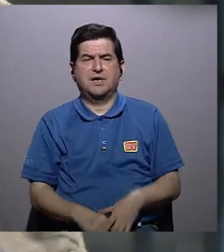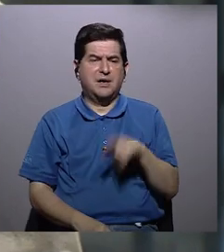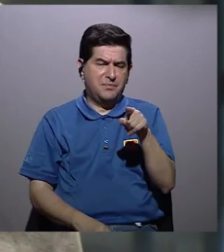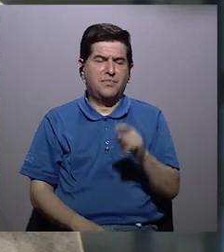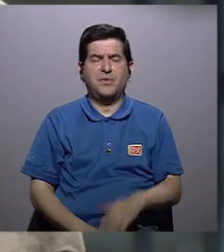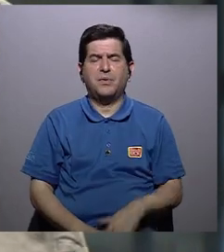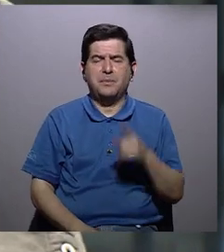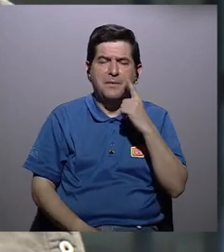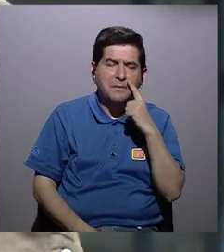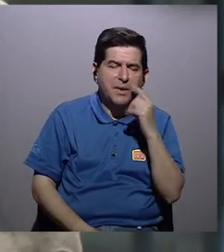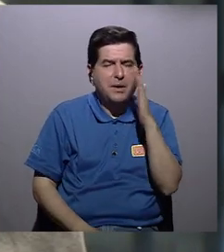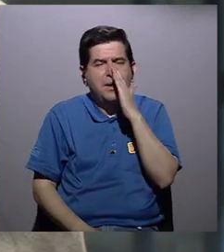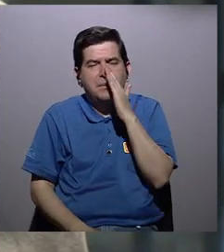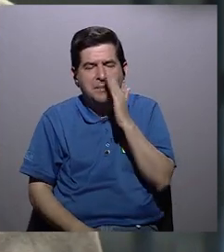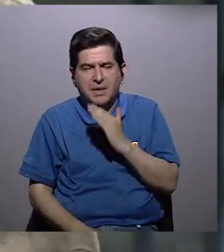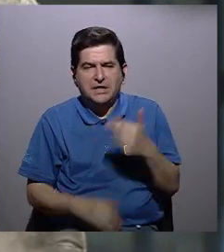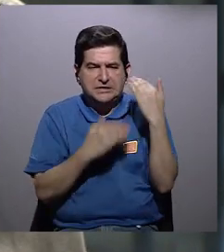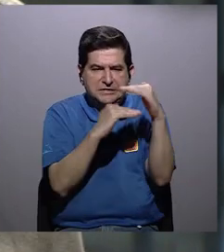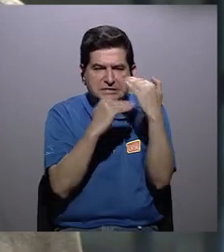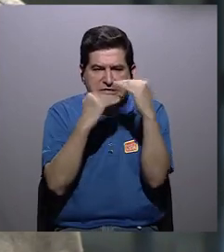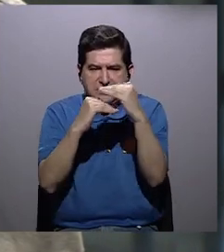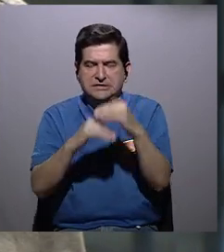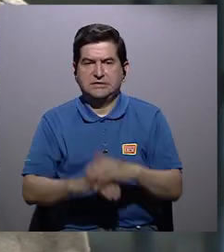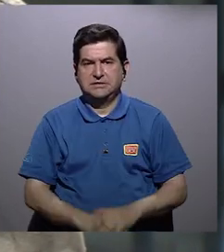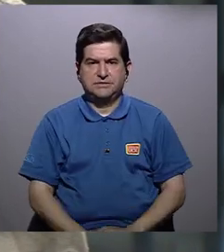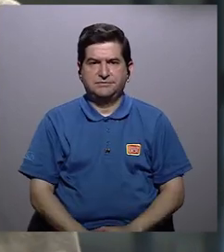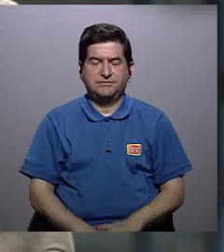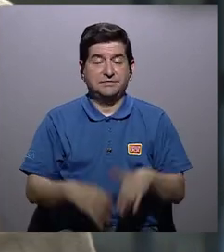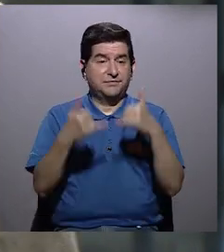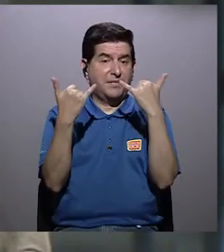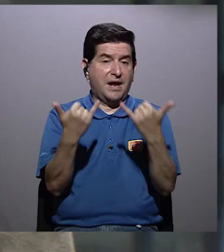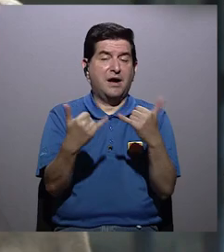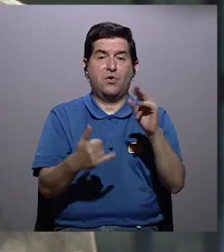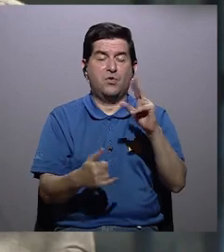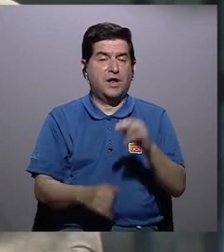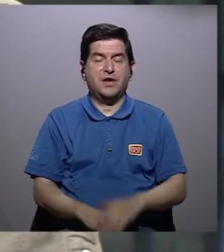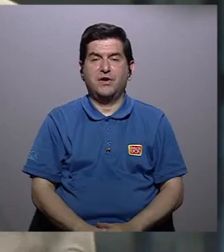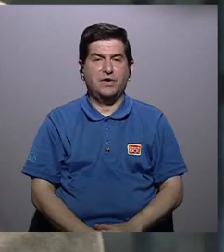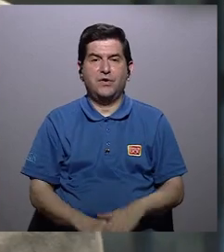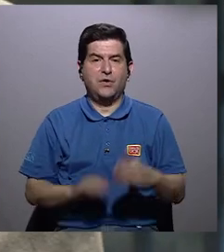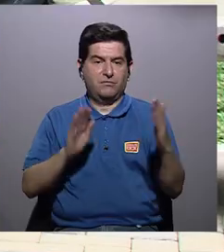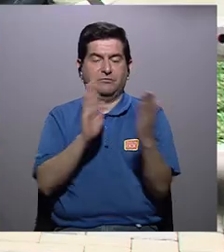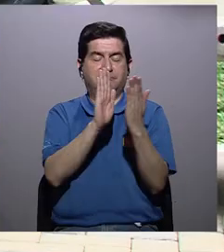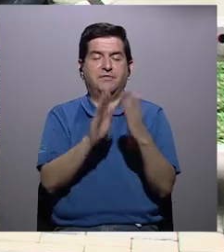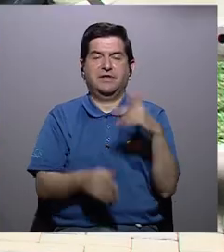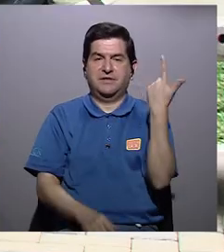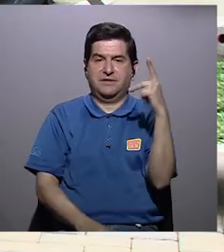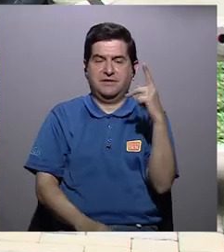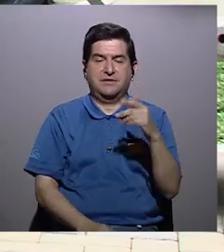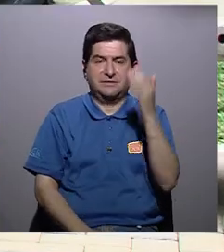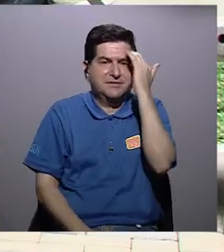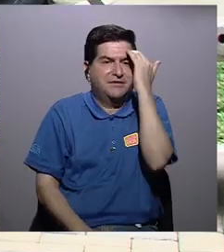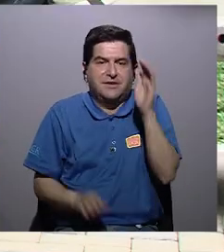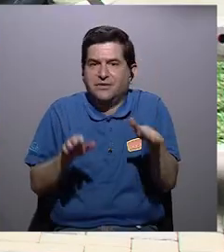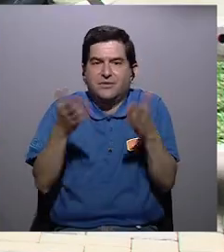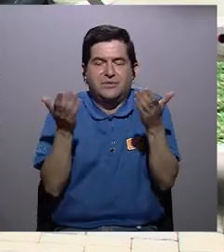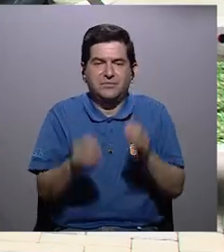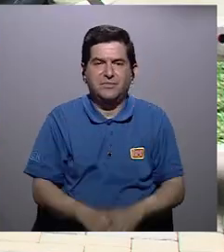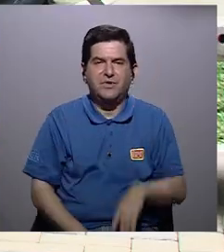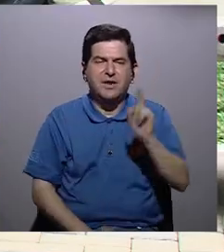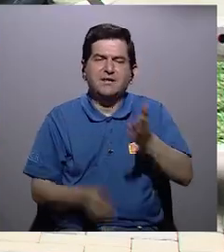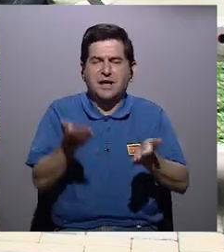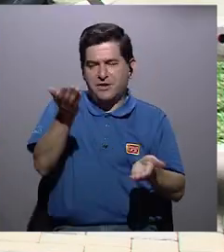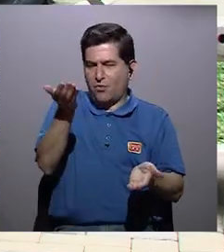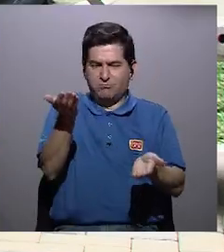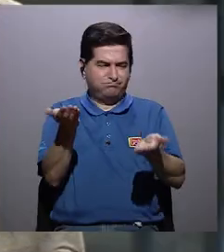sombrilla del padre o la madre que restringe, no está expuesto. Okay, tendría que lograrse como un